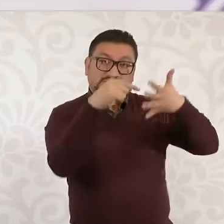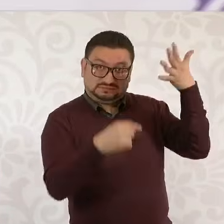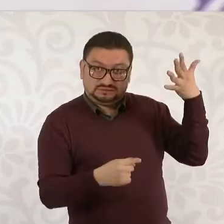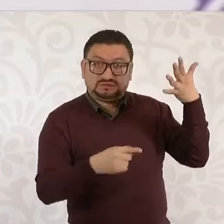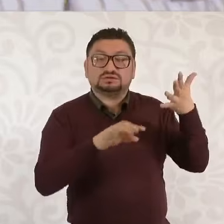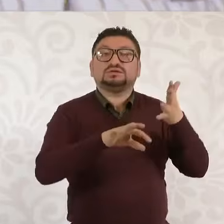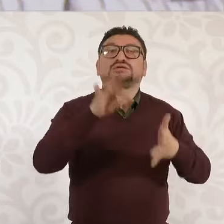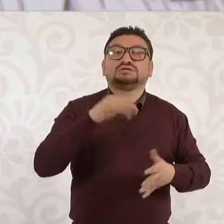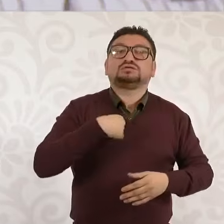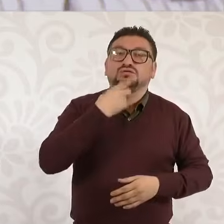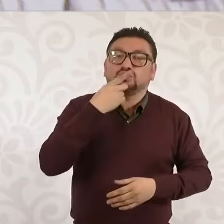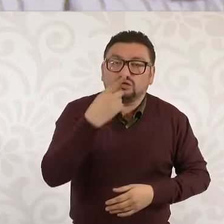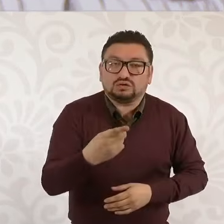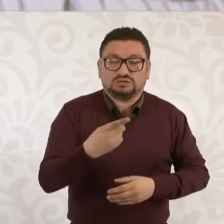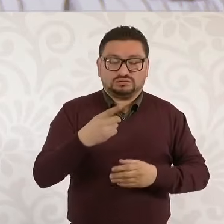en qué consistía.